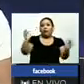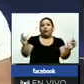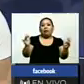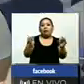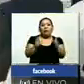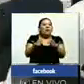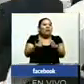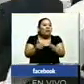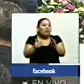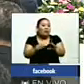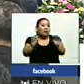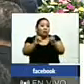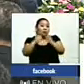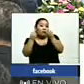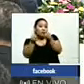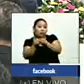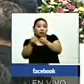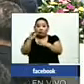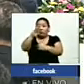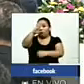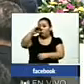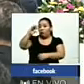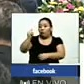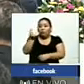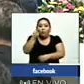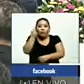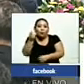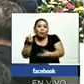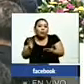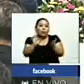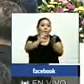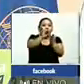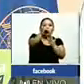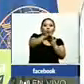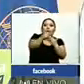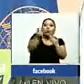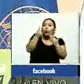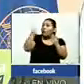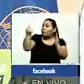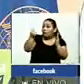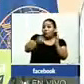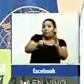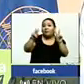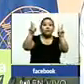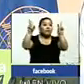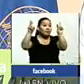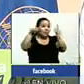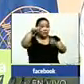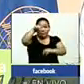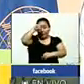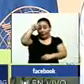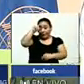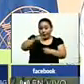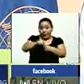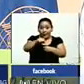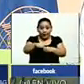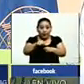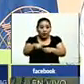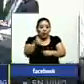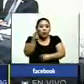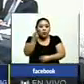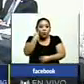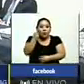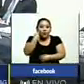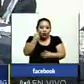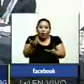organismos internacionales que buscan identificar el financiamiento para programas y proyectos en el ámbito agropecuario y de inocuidad de